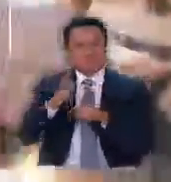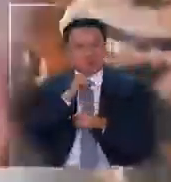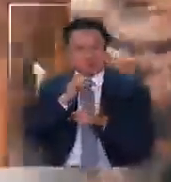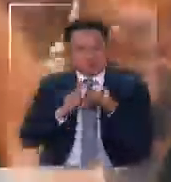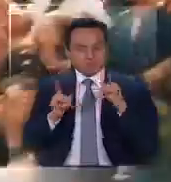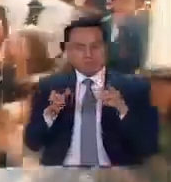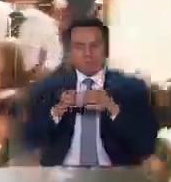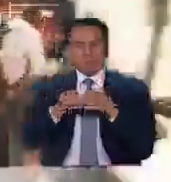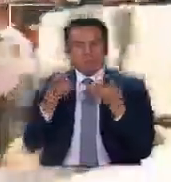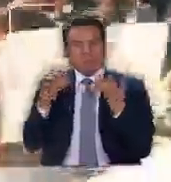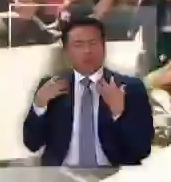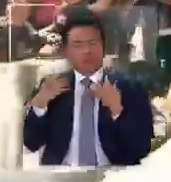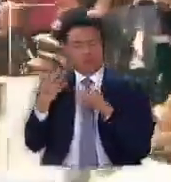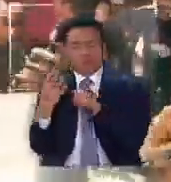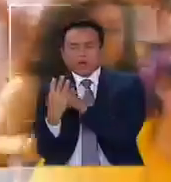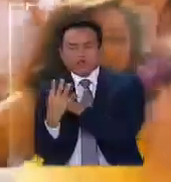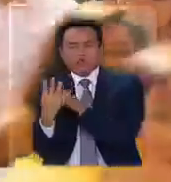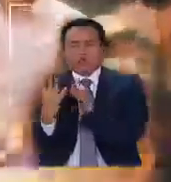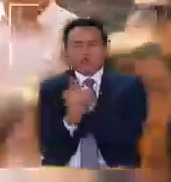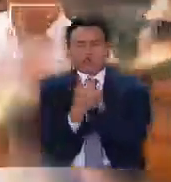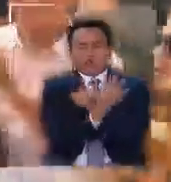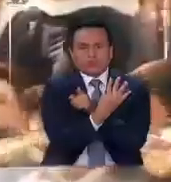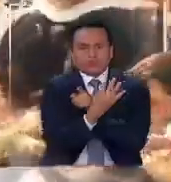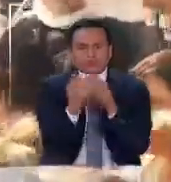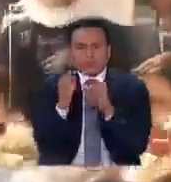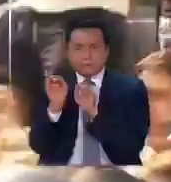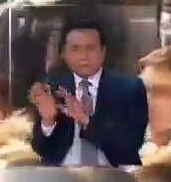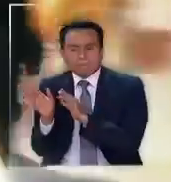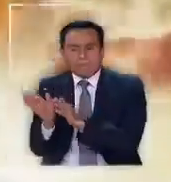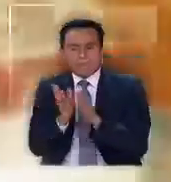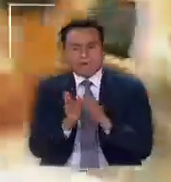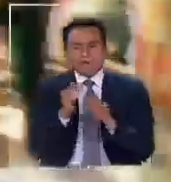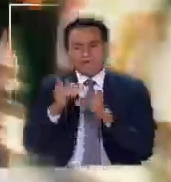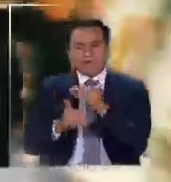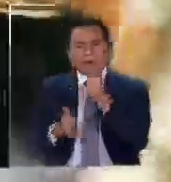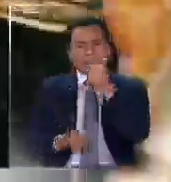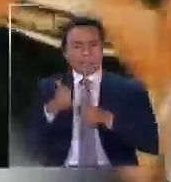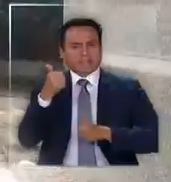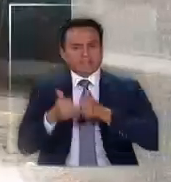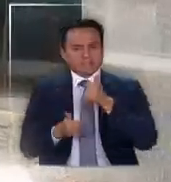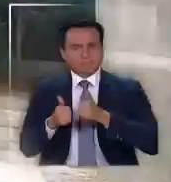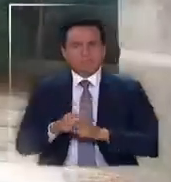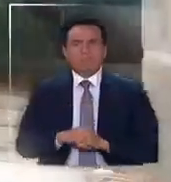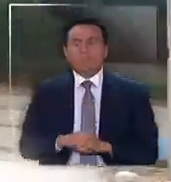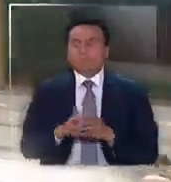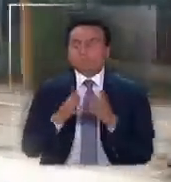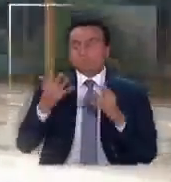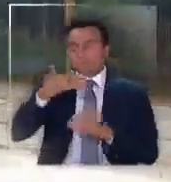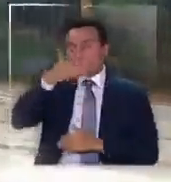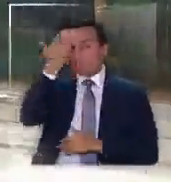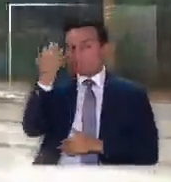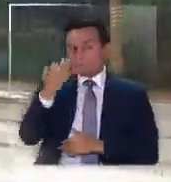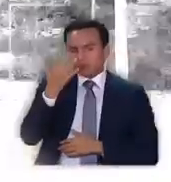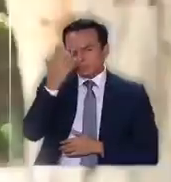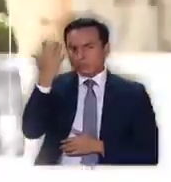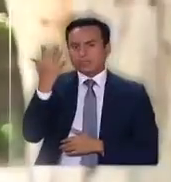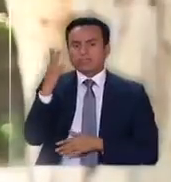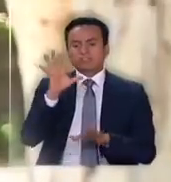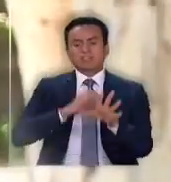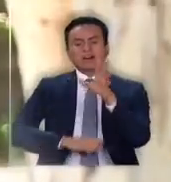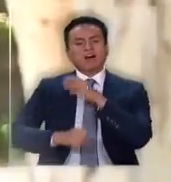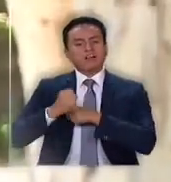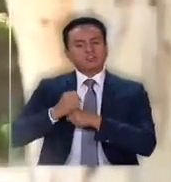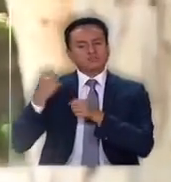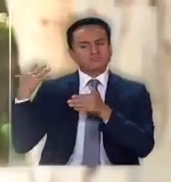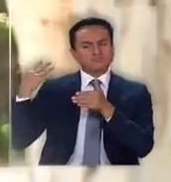Rojo tendrá a cargo 4 participantes que deberán preparar para cada competencia. Tremendo talento, creo que pasaron 10 años y un